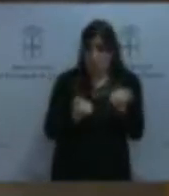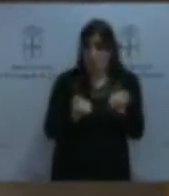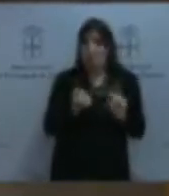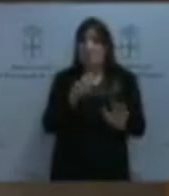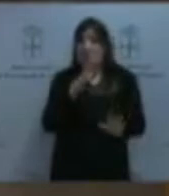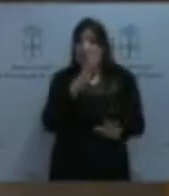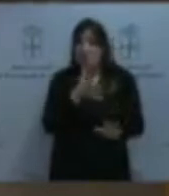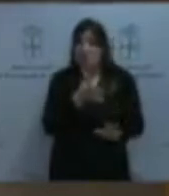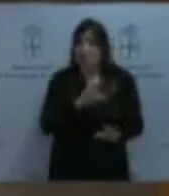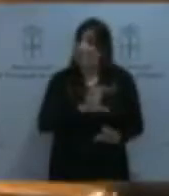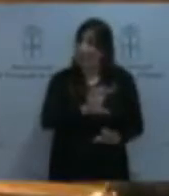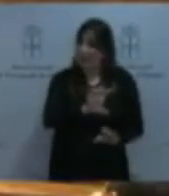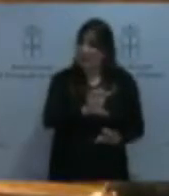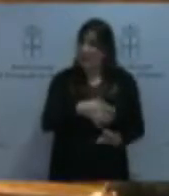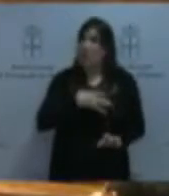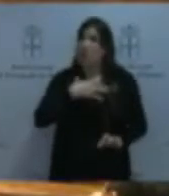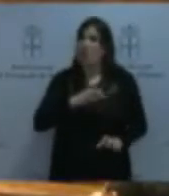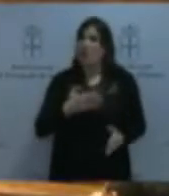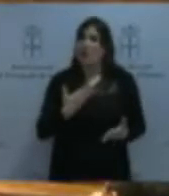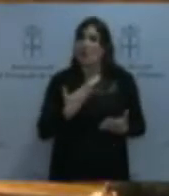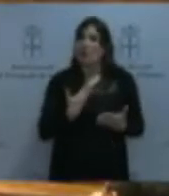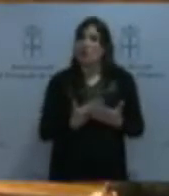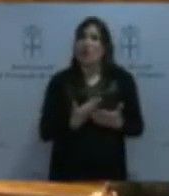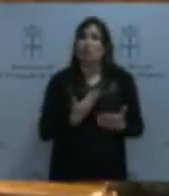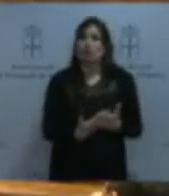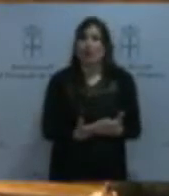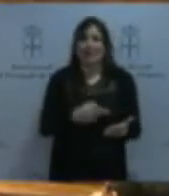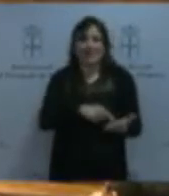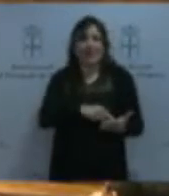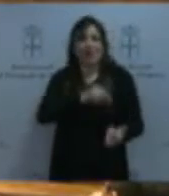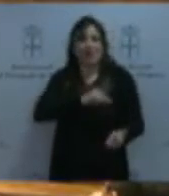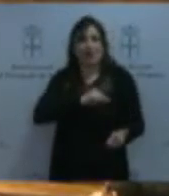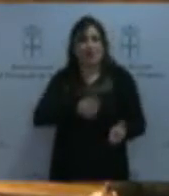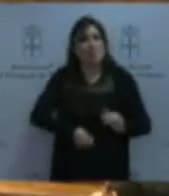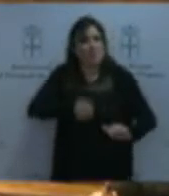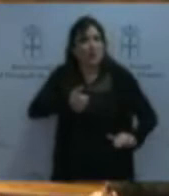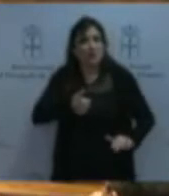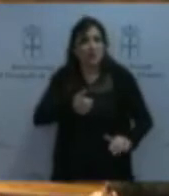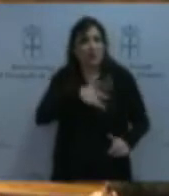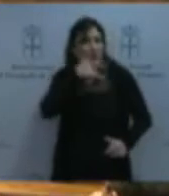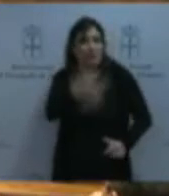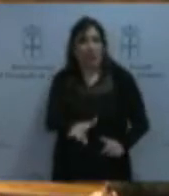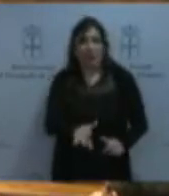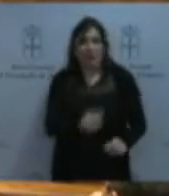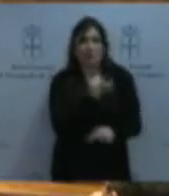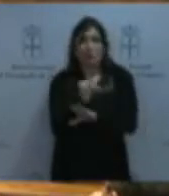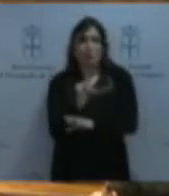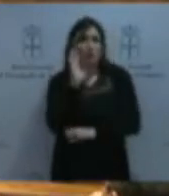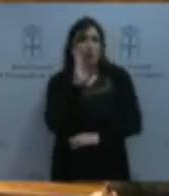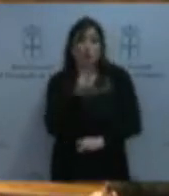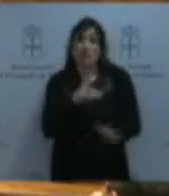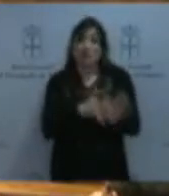está por encima del nivel de exigencia ética y que no tolera instituciones corruptas es el mejor elemento para defender una marca